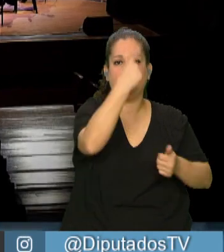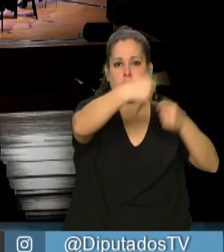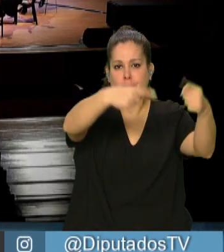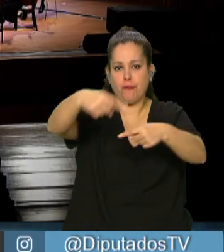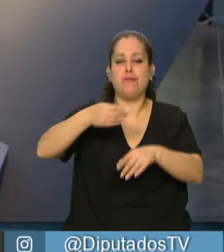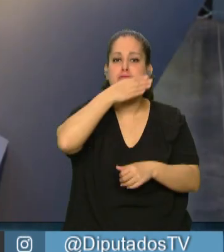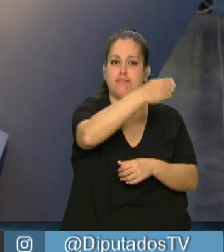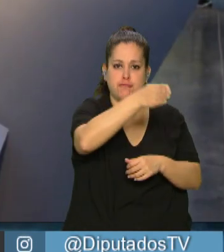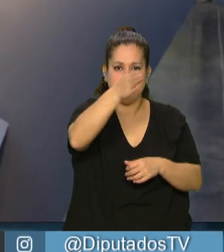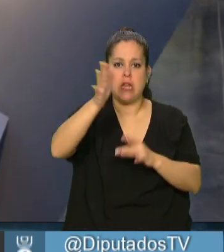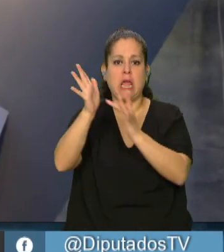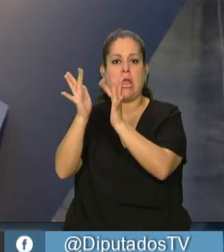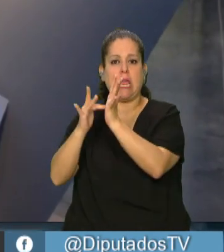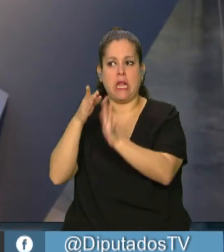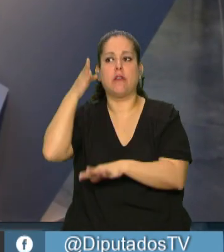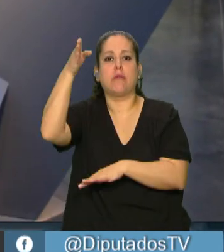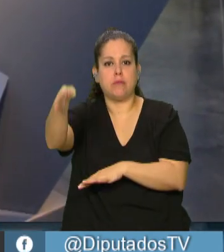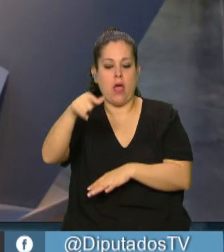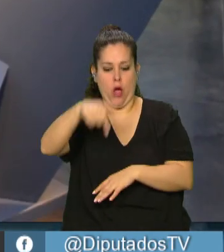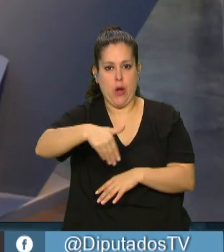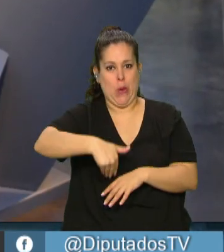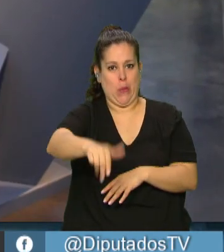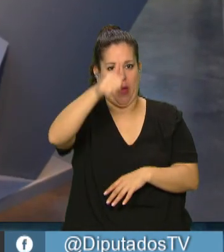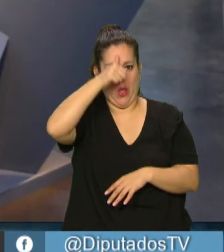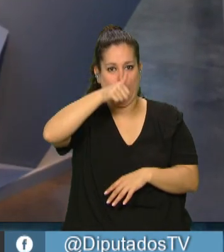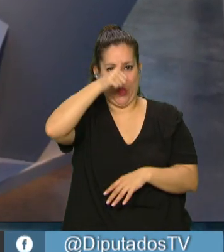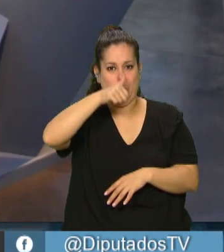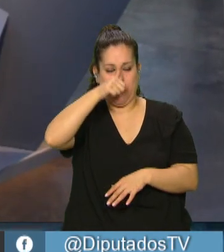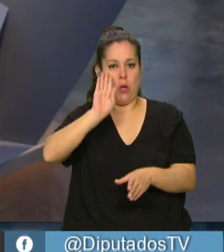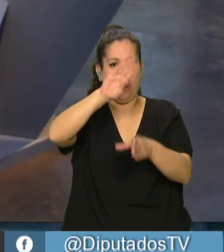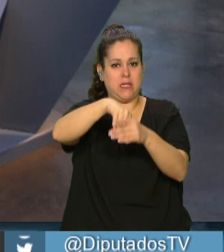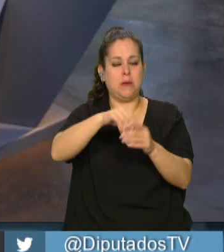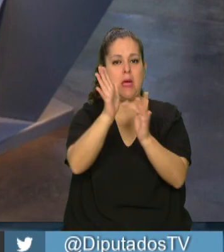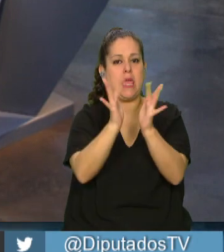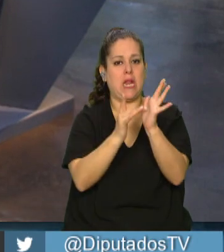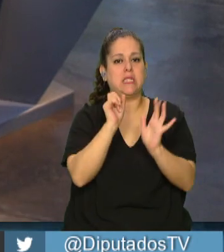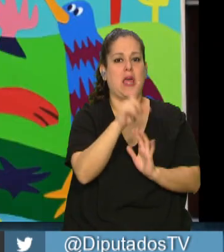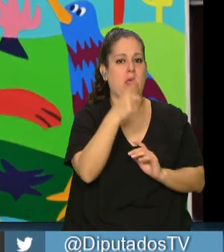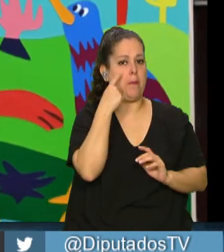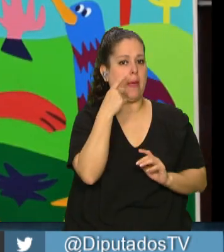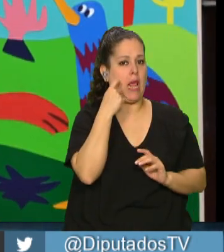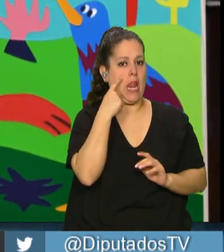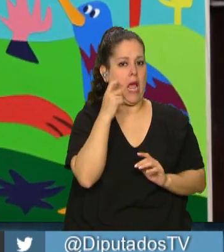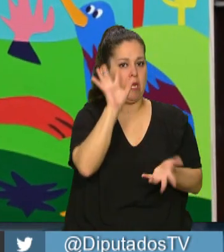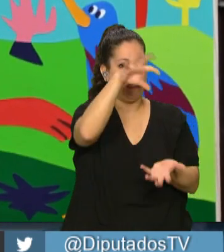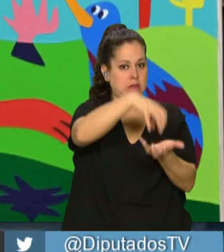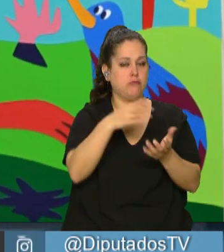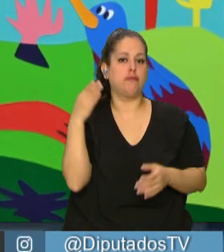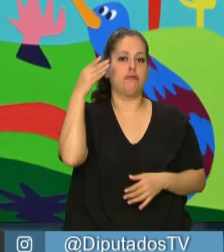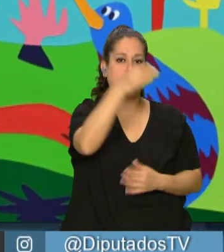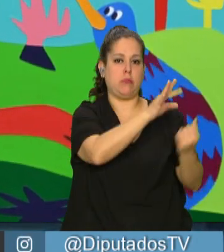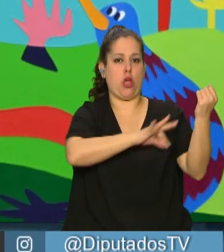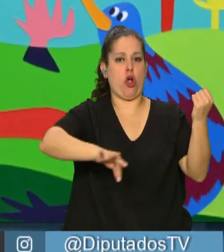iglesias. Sin ir más lejos, ahora este domingo participan en la iglesia de Pilar, donde van a dar un